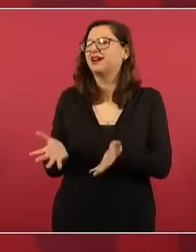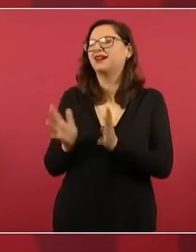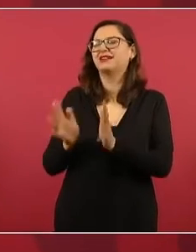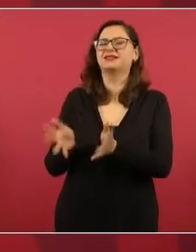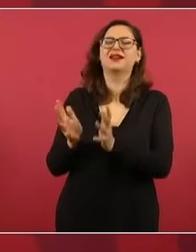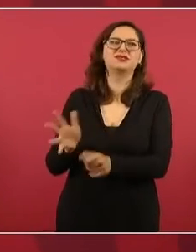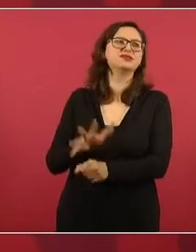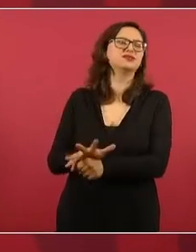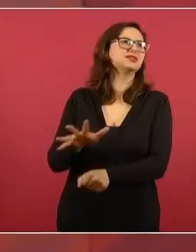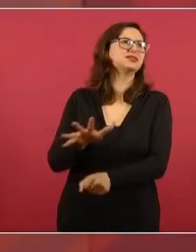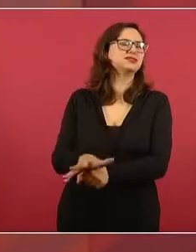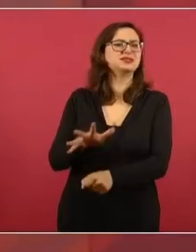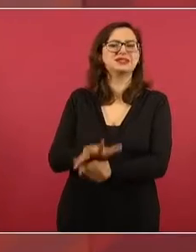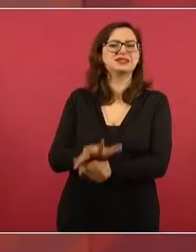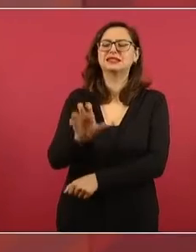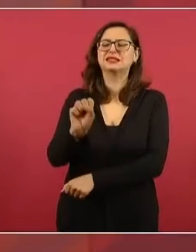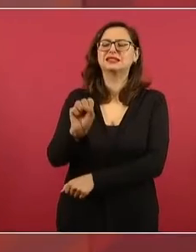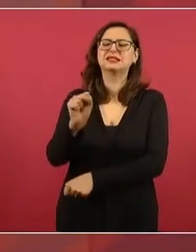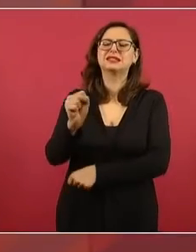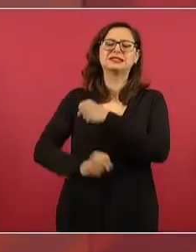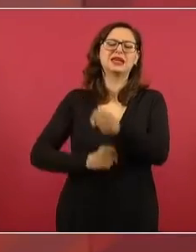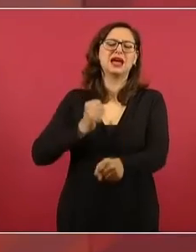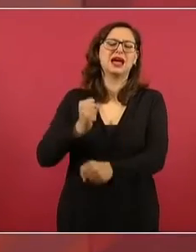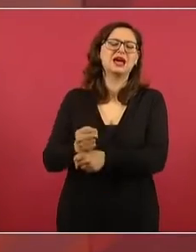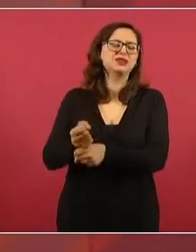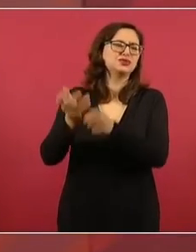podemos perdonar,